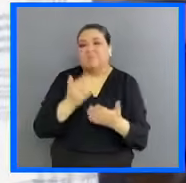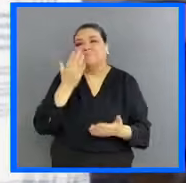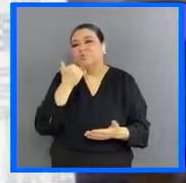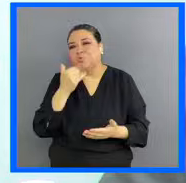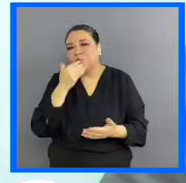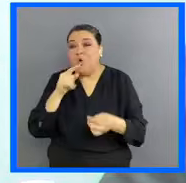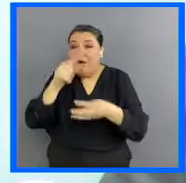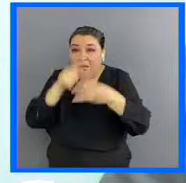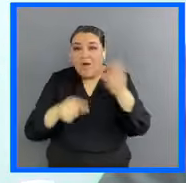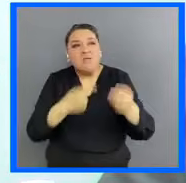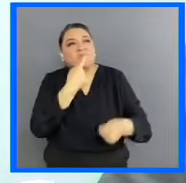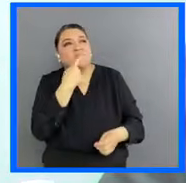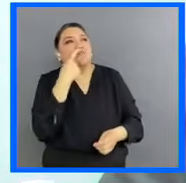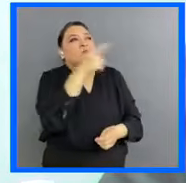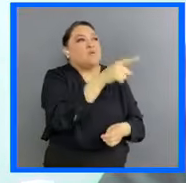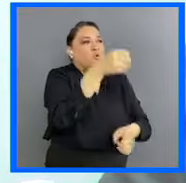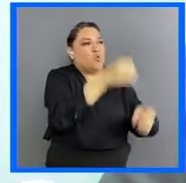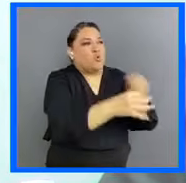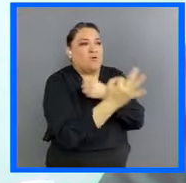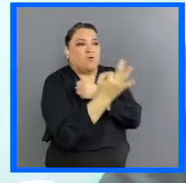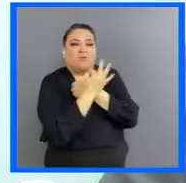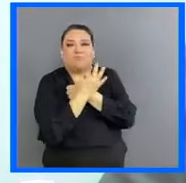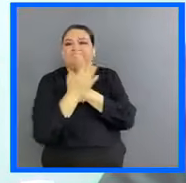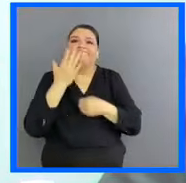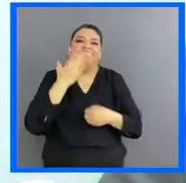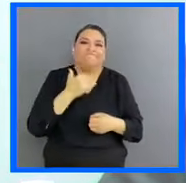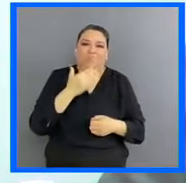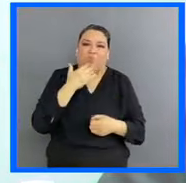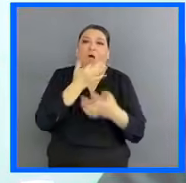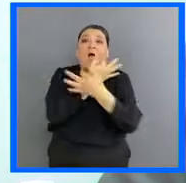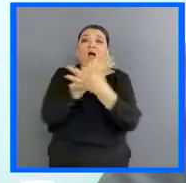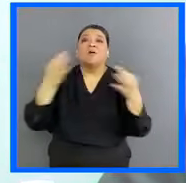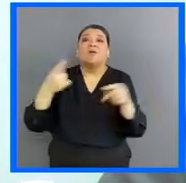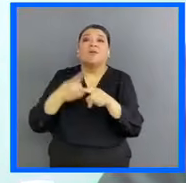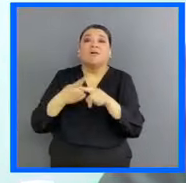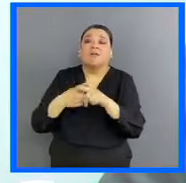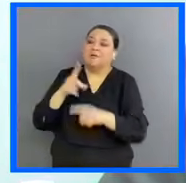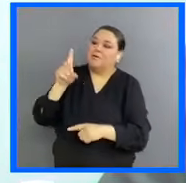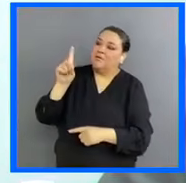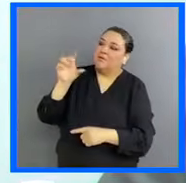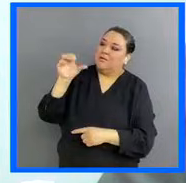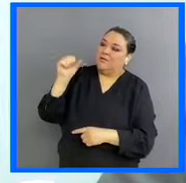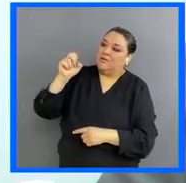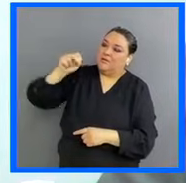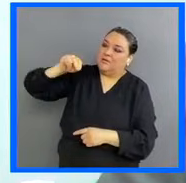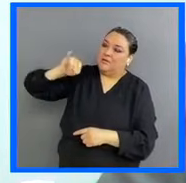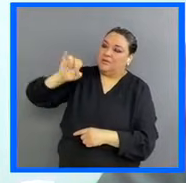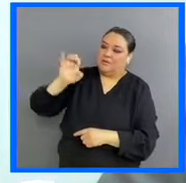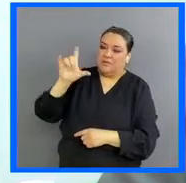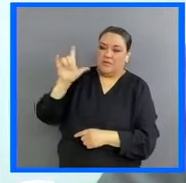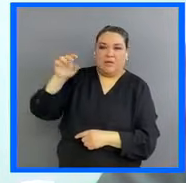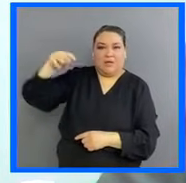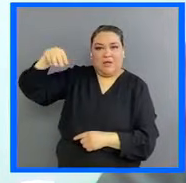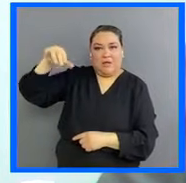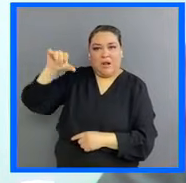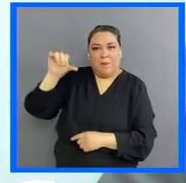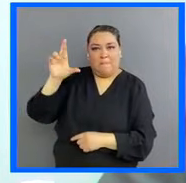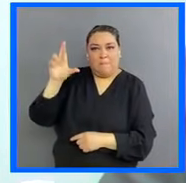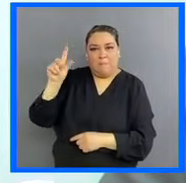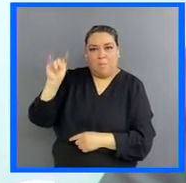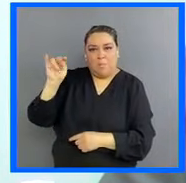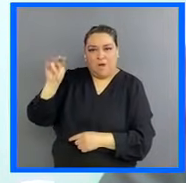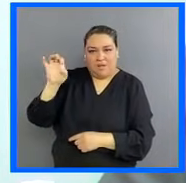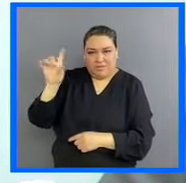y oportuna, afirmó el juez Daniel Martínez Aragón. 54% de las personas indígenas